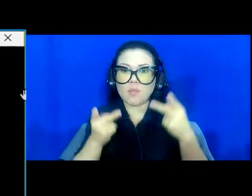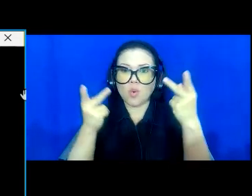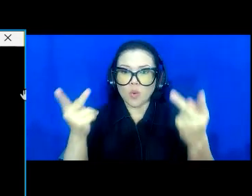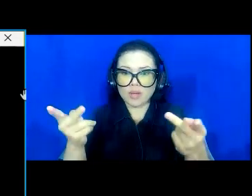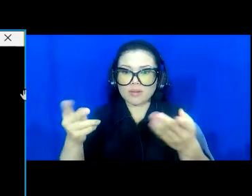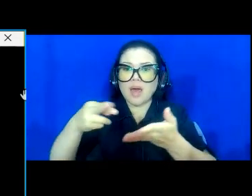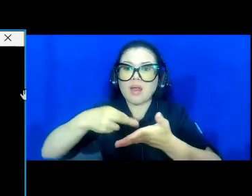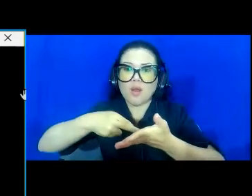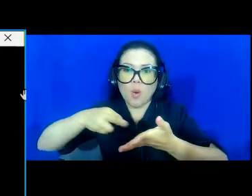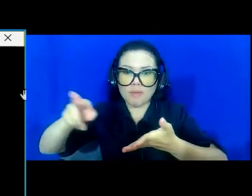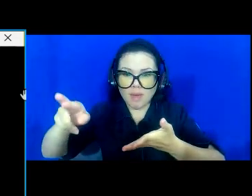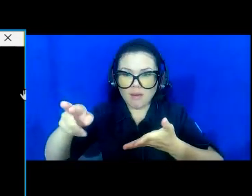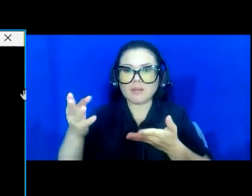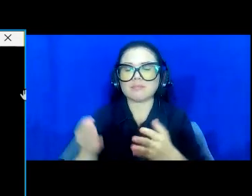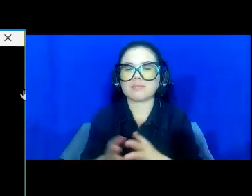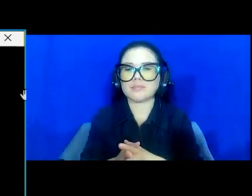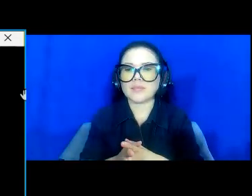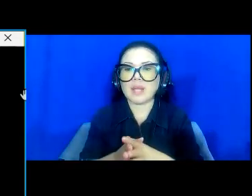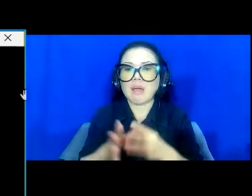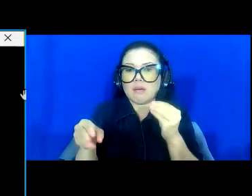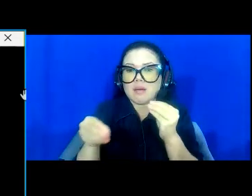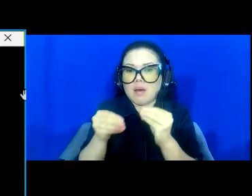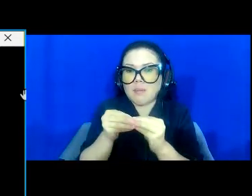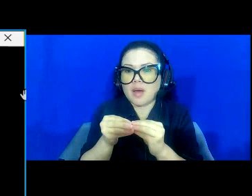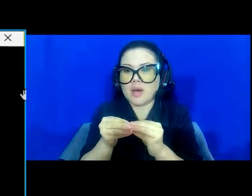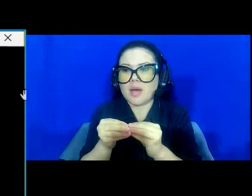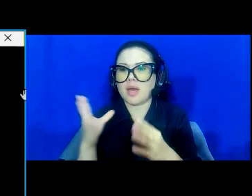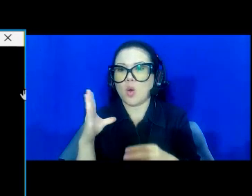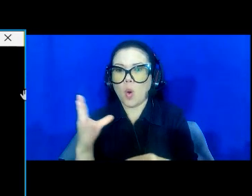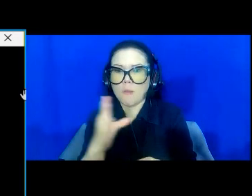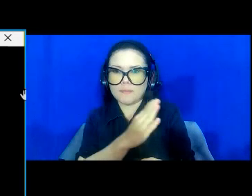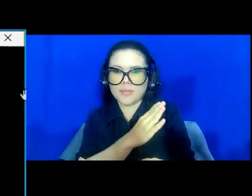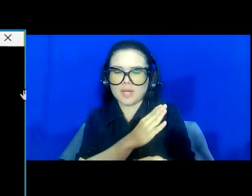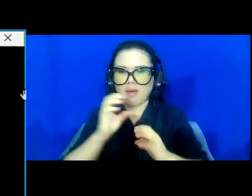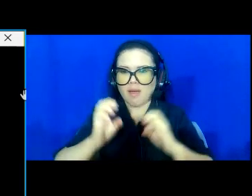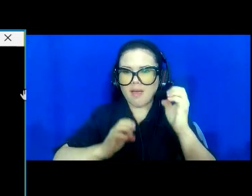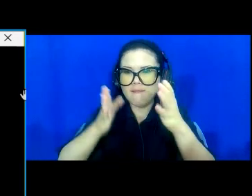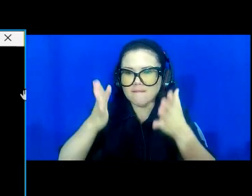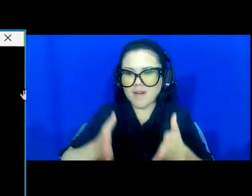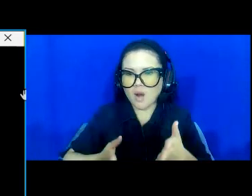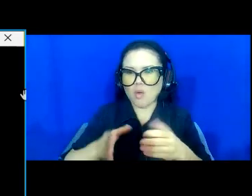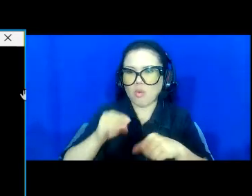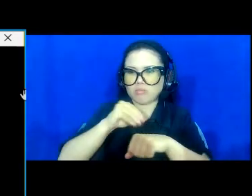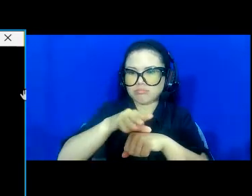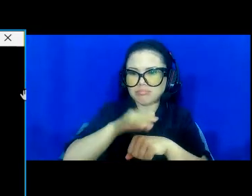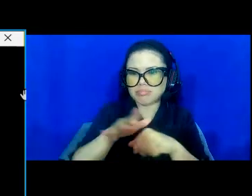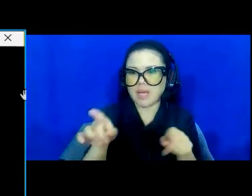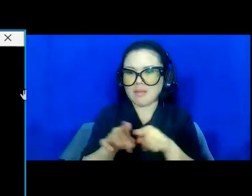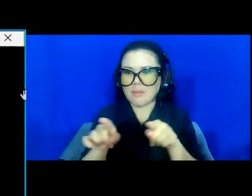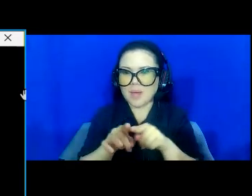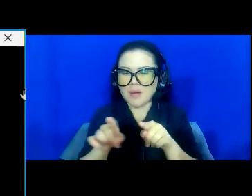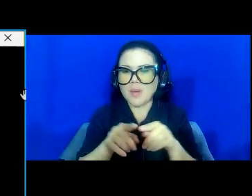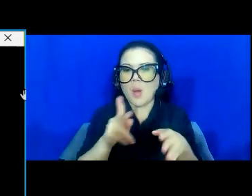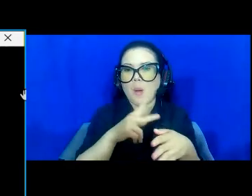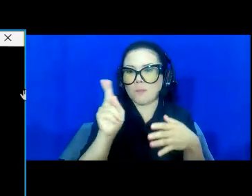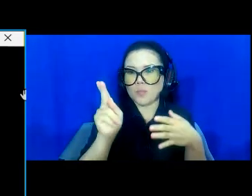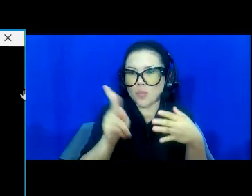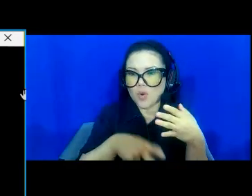que además de los comentarios que sometió el comité evaluador, tienen los comentarios del personal del programa Opioides y Sustancias que al mirarlas,